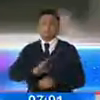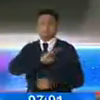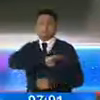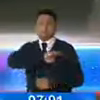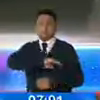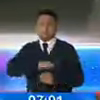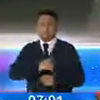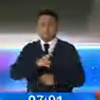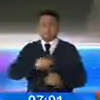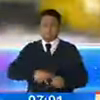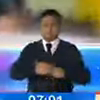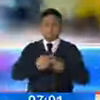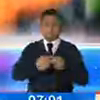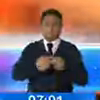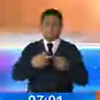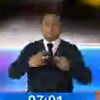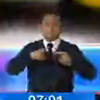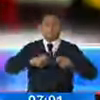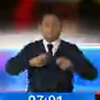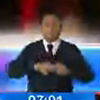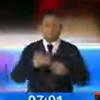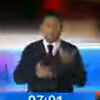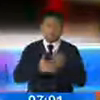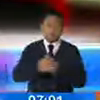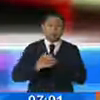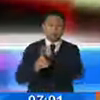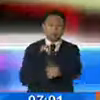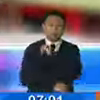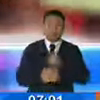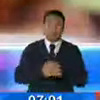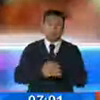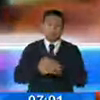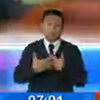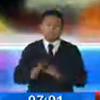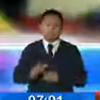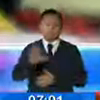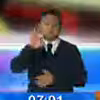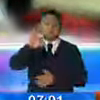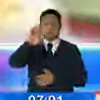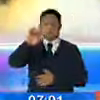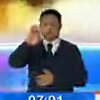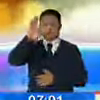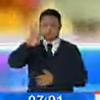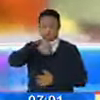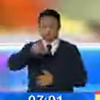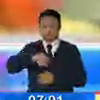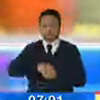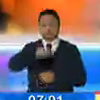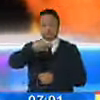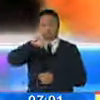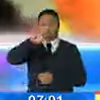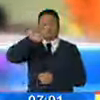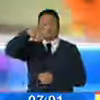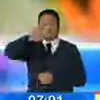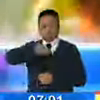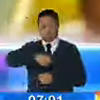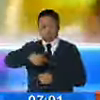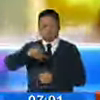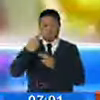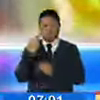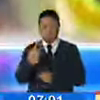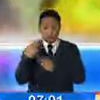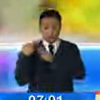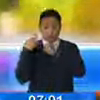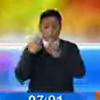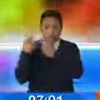anuncia el inicio de una indagación y posibles sanciones tanto a la Federación Ecuatoriana de Fútbol como a AFNA, quienes son los organizadores del encuentro